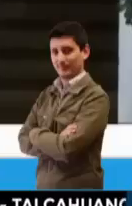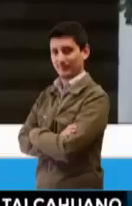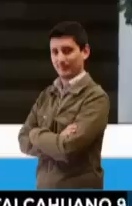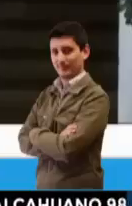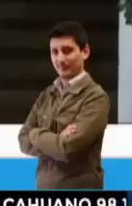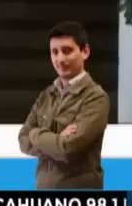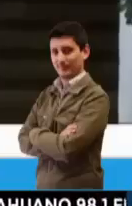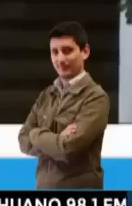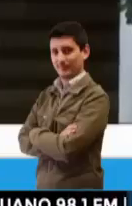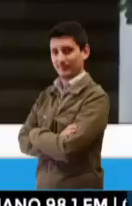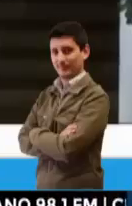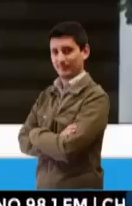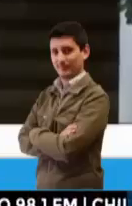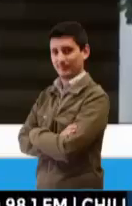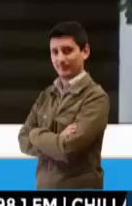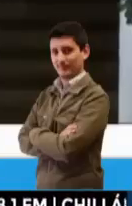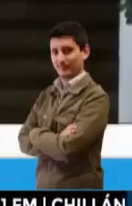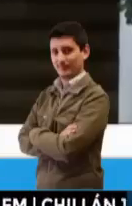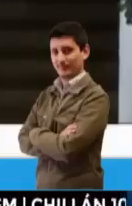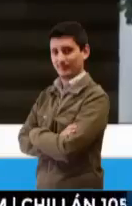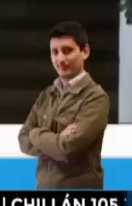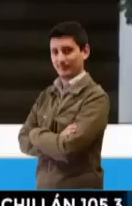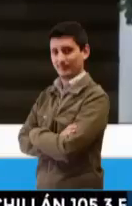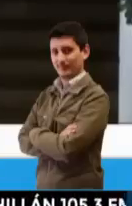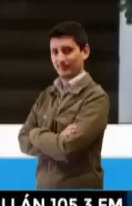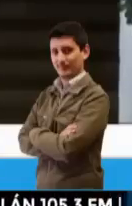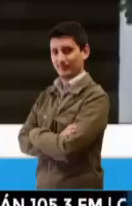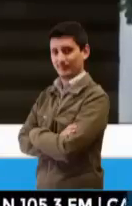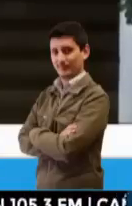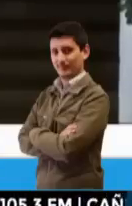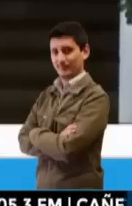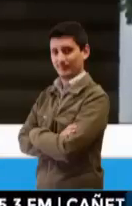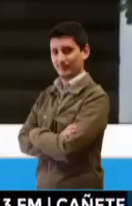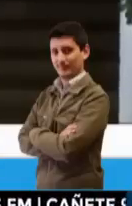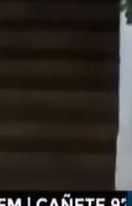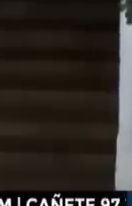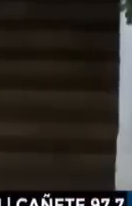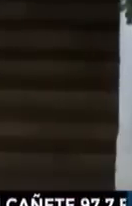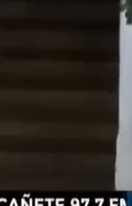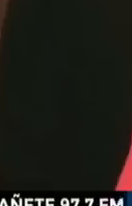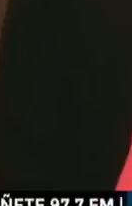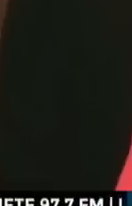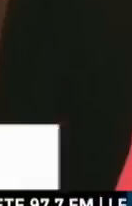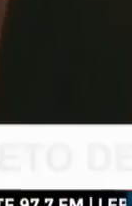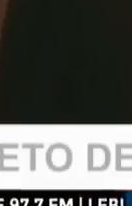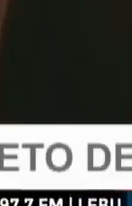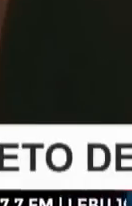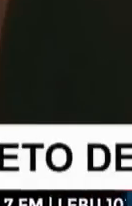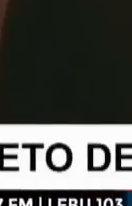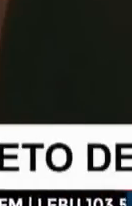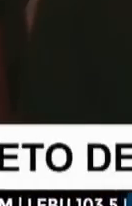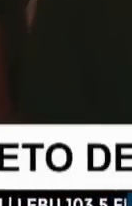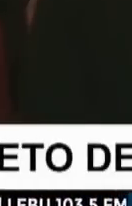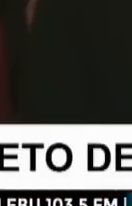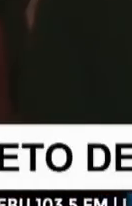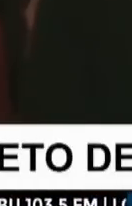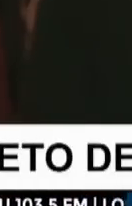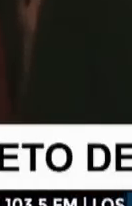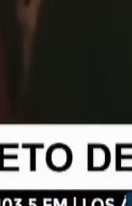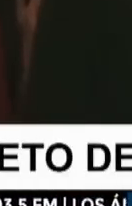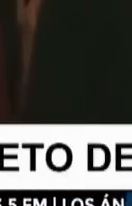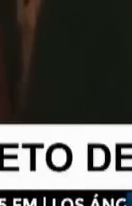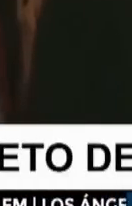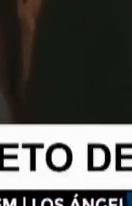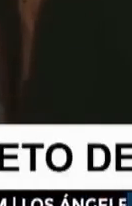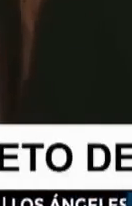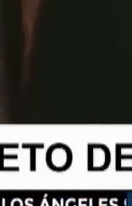gobierno, Camila Vallejo, en la querella que presentará por injurias. Y él mira al fiscal y le dice, es algo así como una